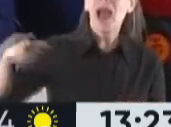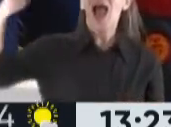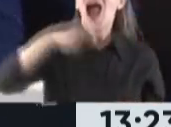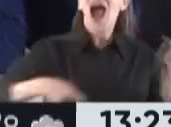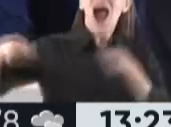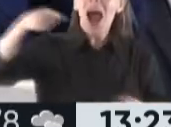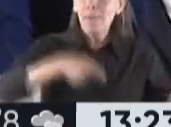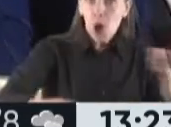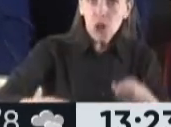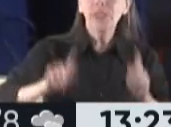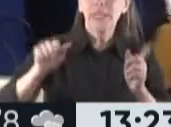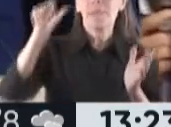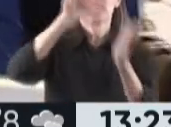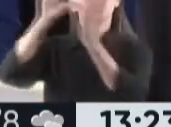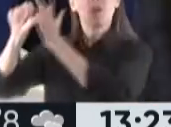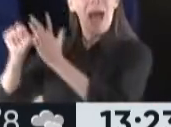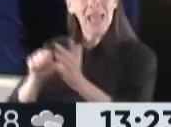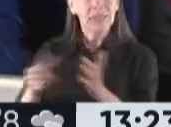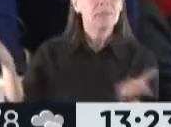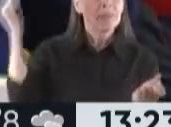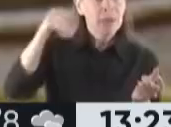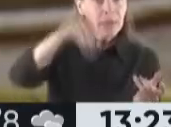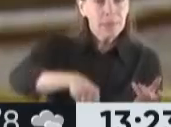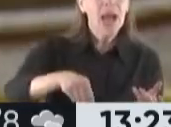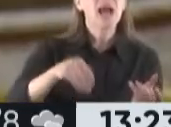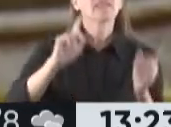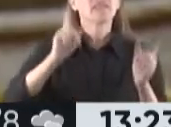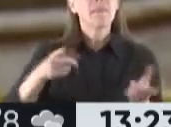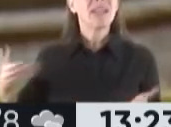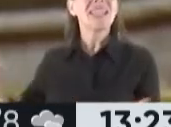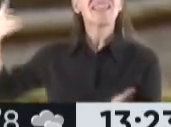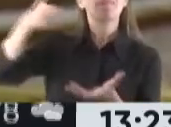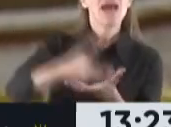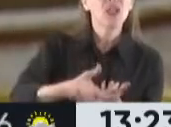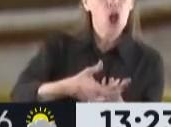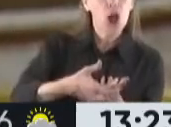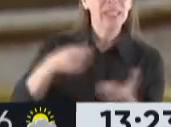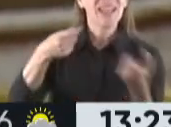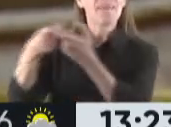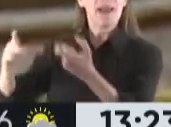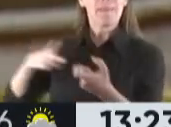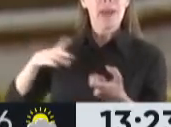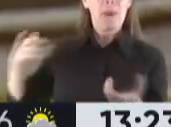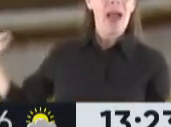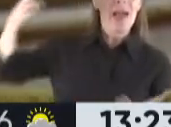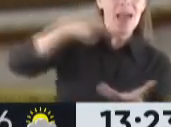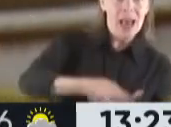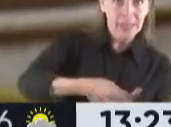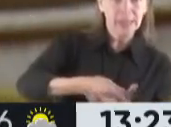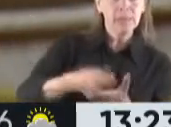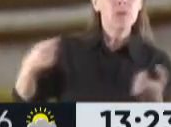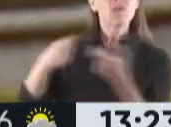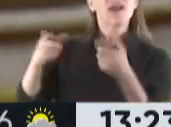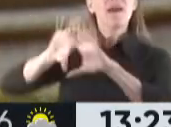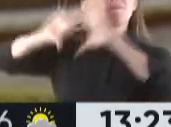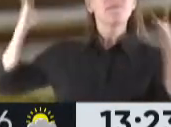los Estados miembros bilateralmente y también por parte de inversores del sector privado. Global Gateway crea